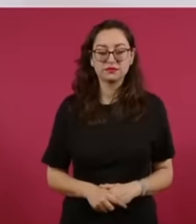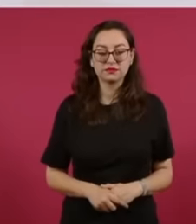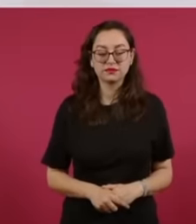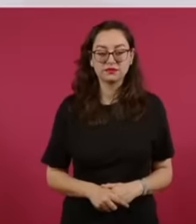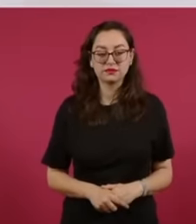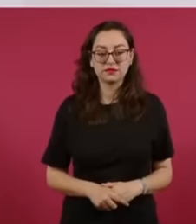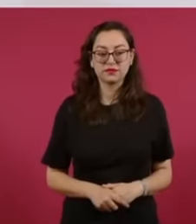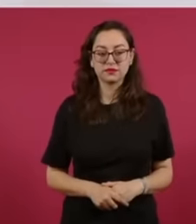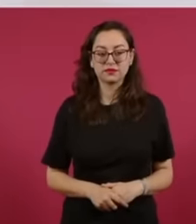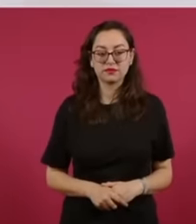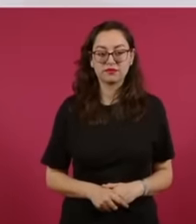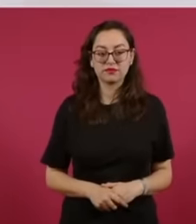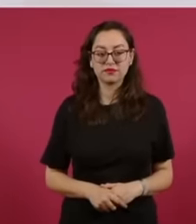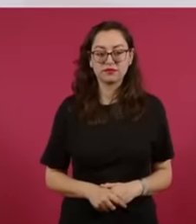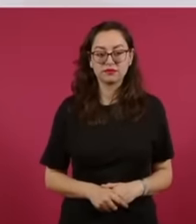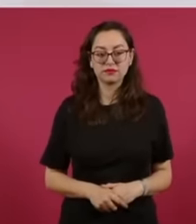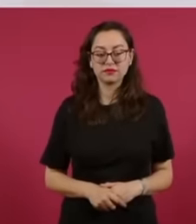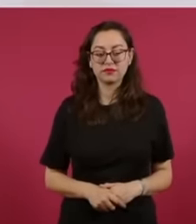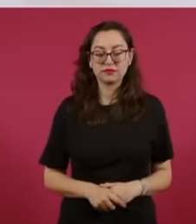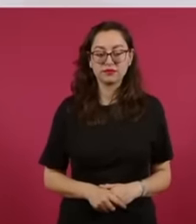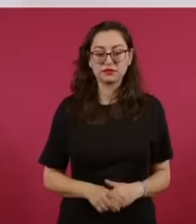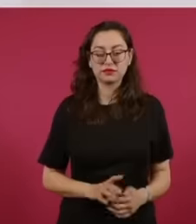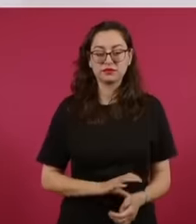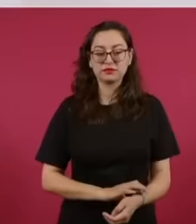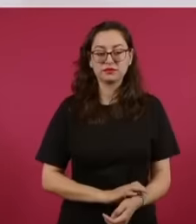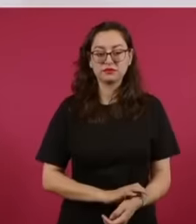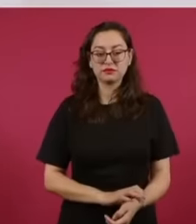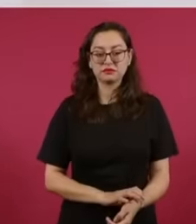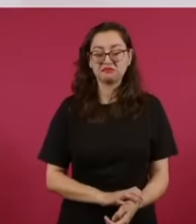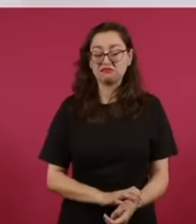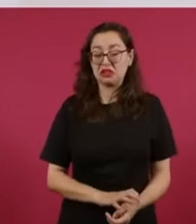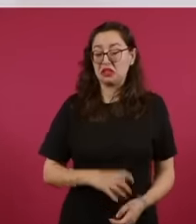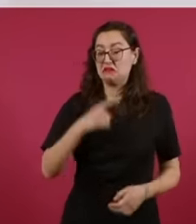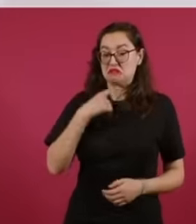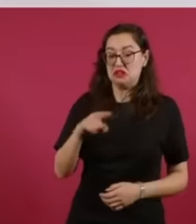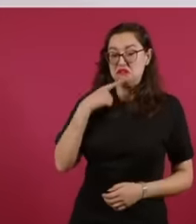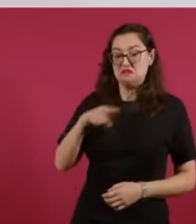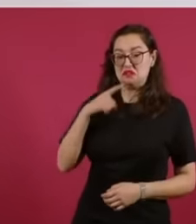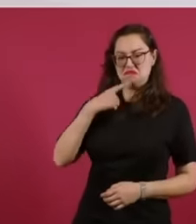¿qué se gana con estar presentando denuncias?